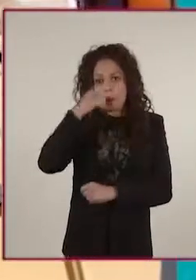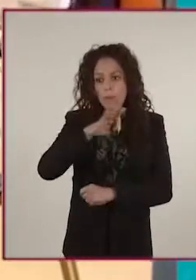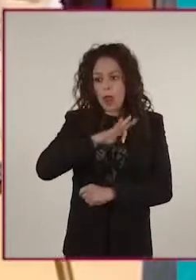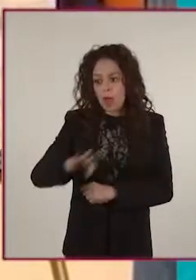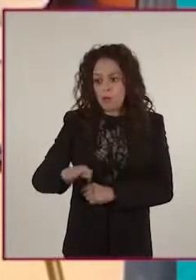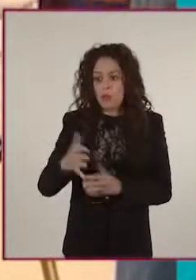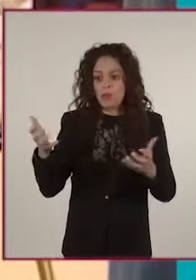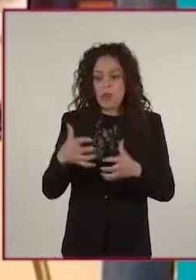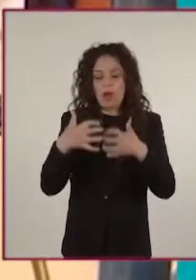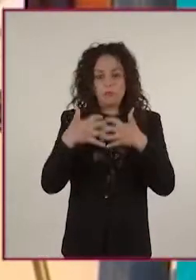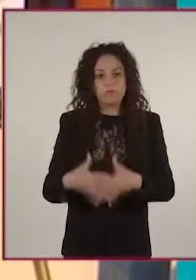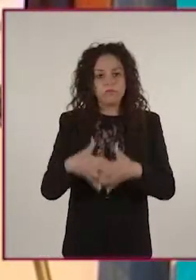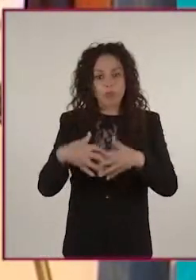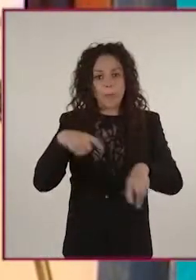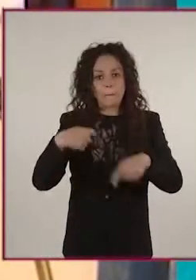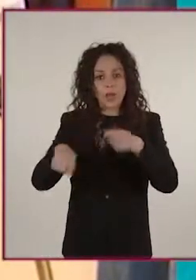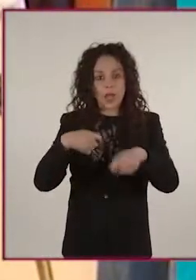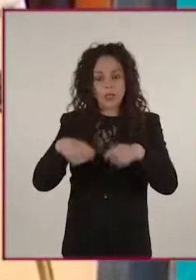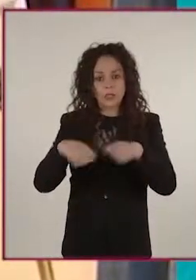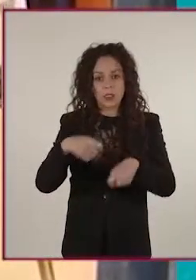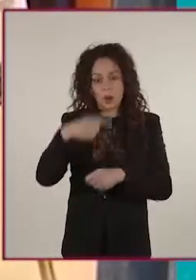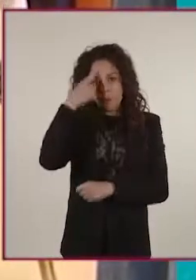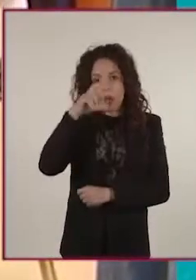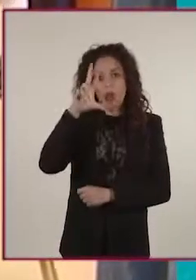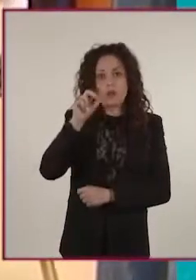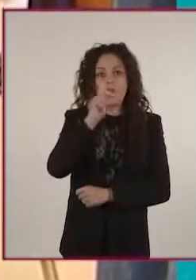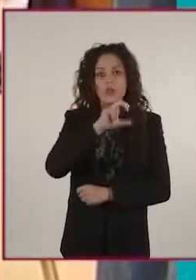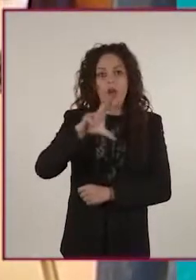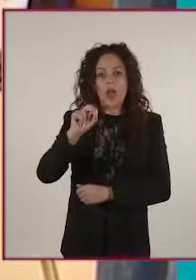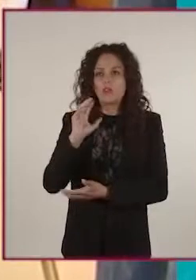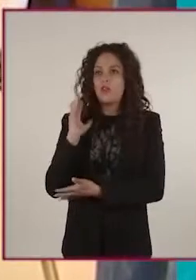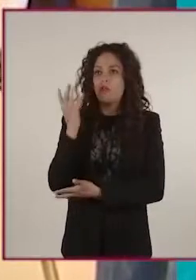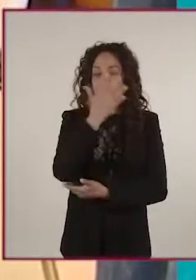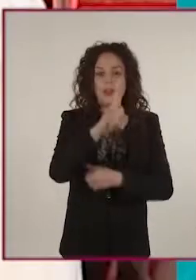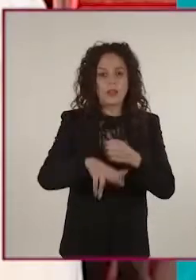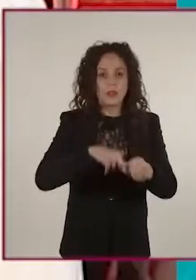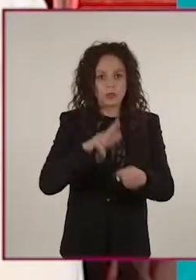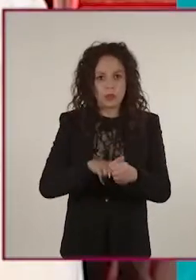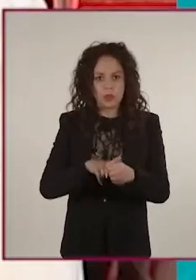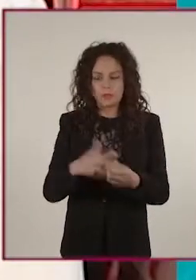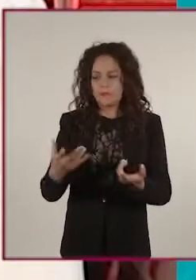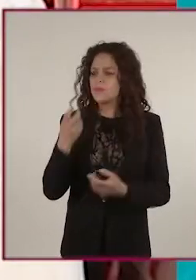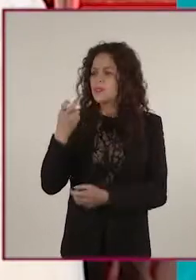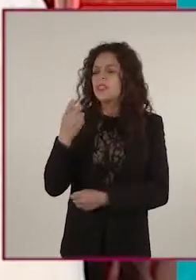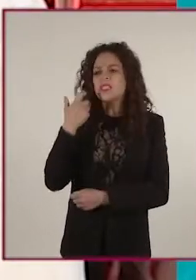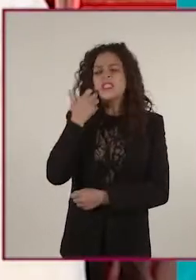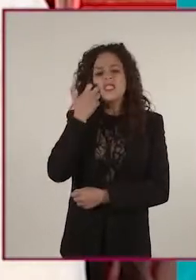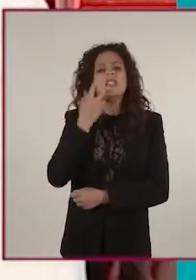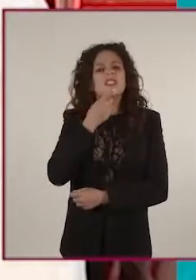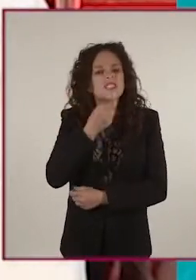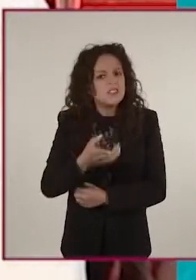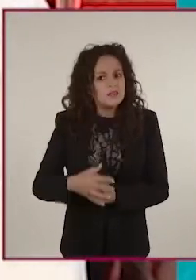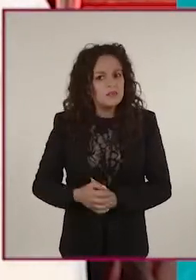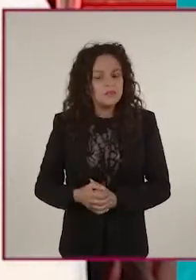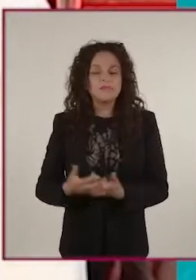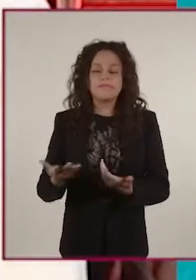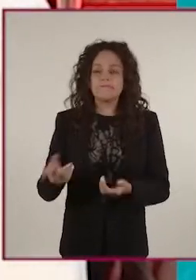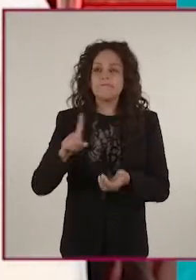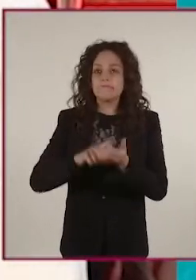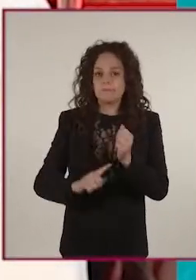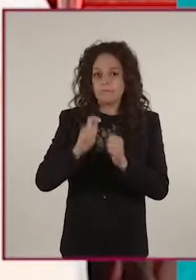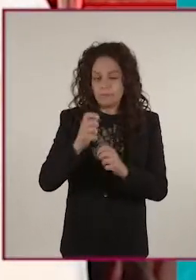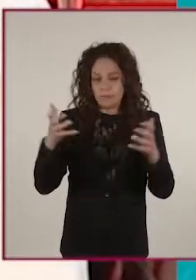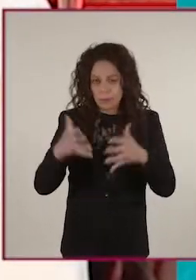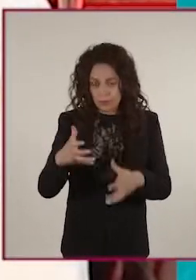que sean más amigables con el ambiente. ¿Qué quiere decir más amigables? Lo que quiero decir es que estamos trabajando en la producción